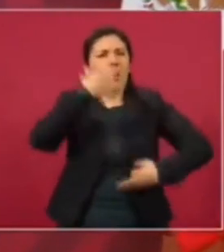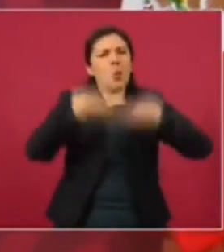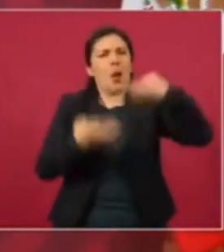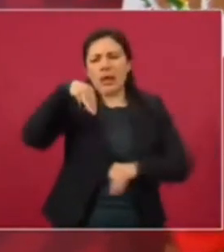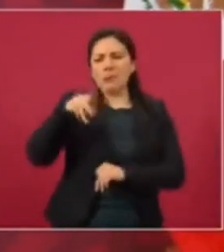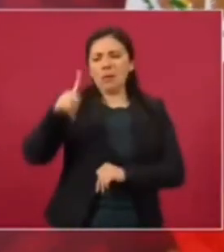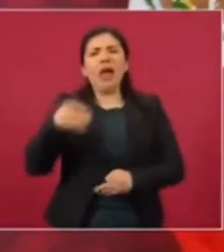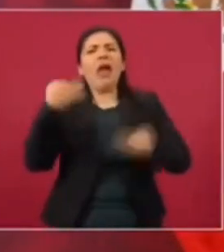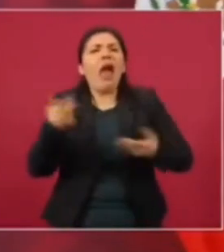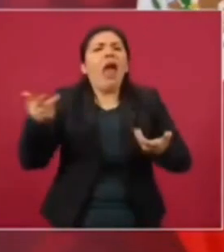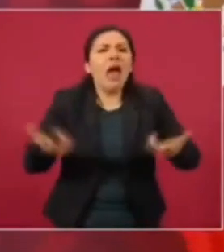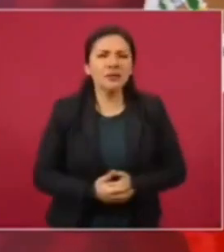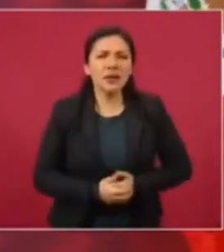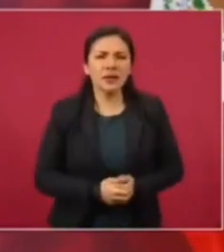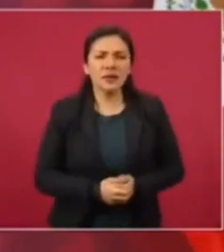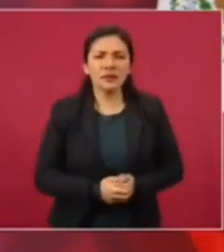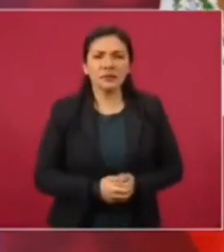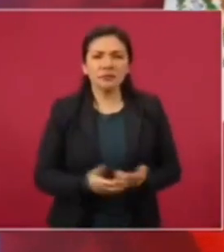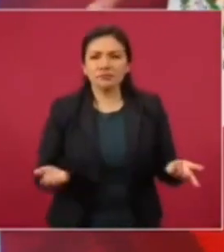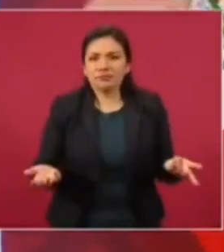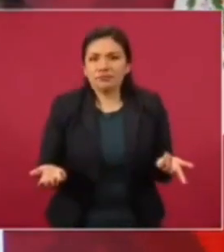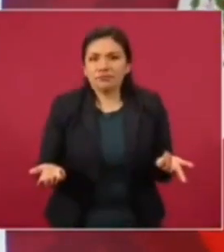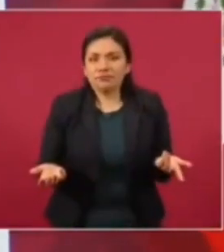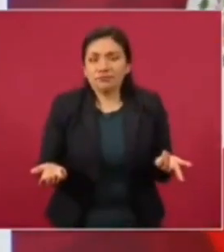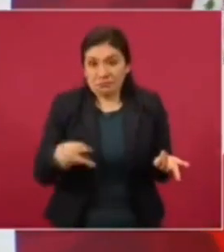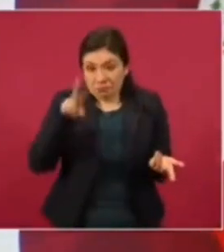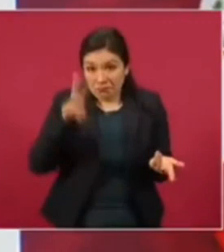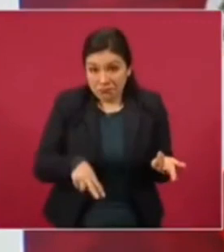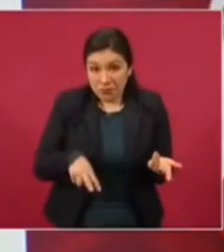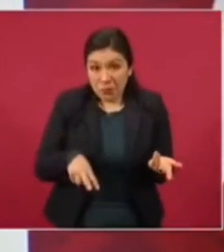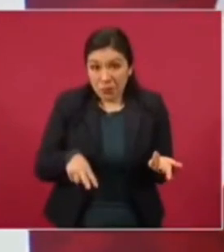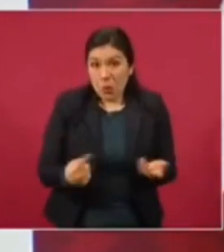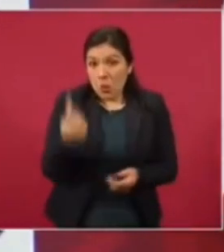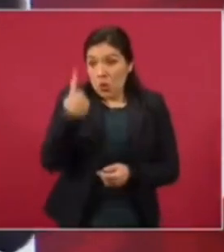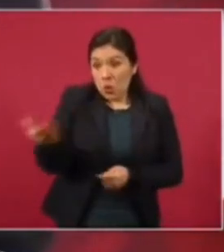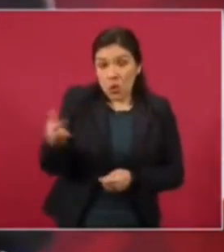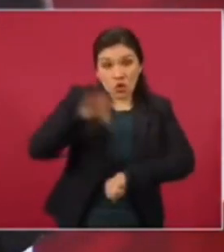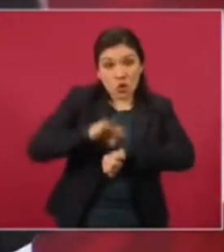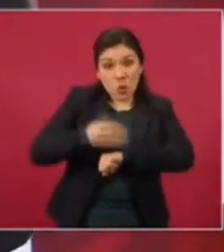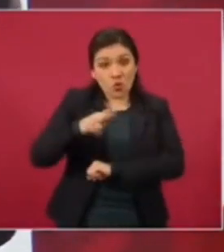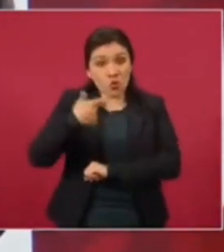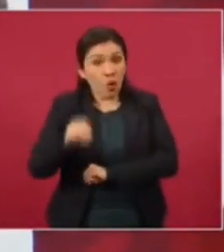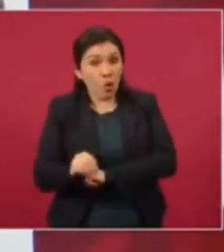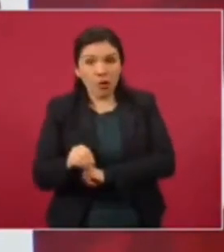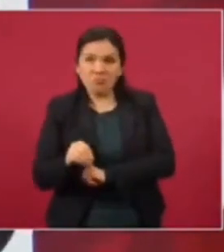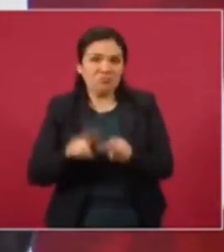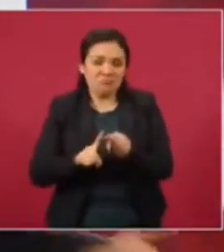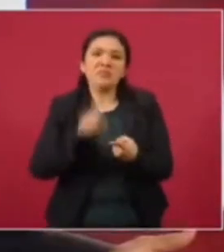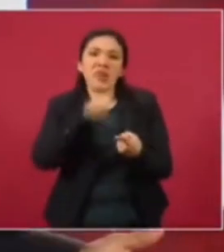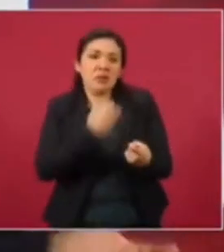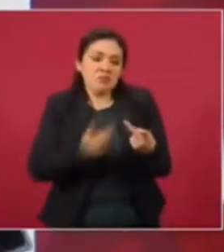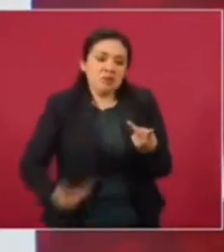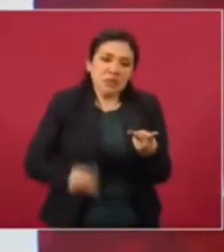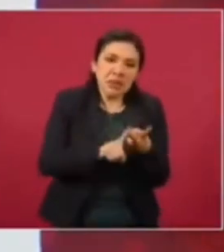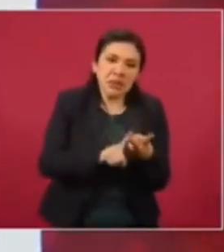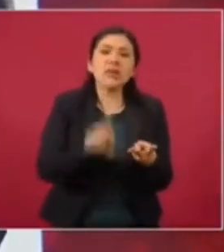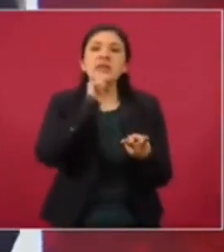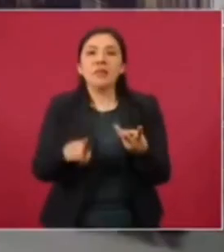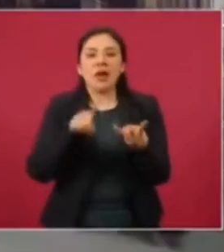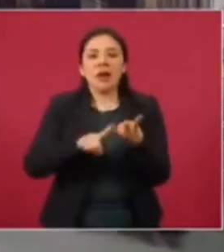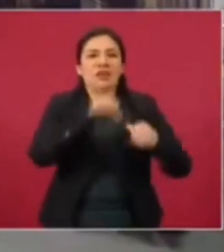base en las actas de defunción, el país puede rozar los 460 mil fallecimientos y estiman